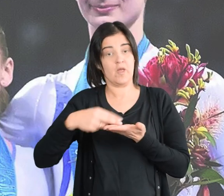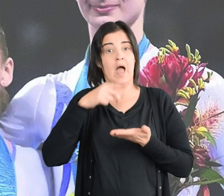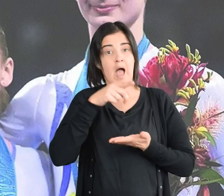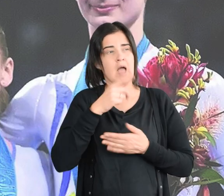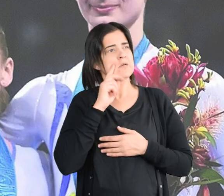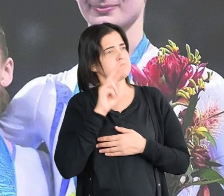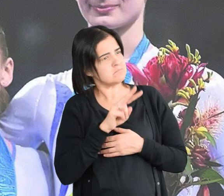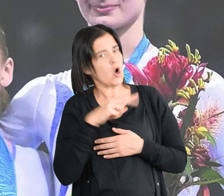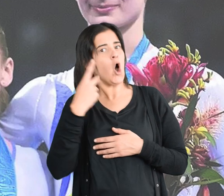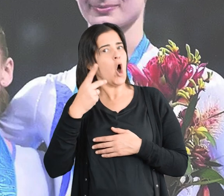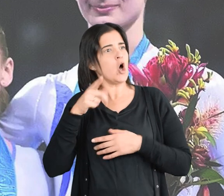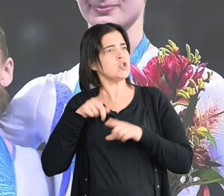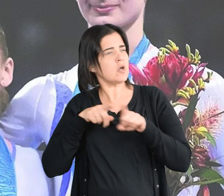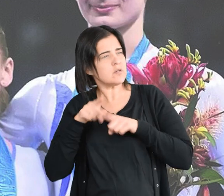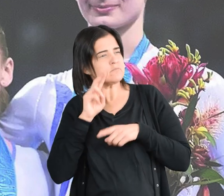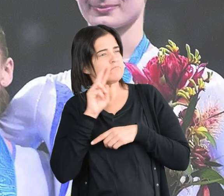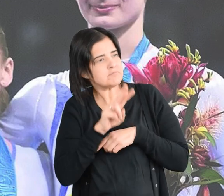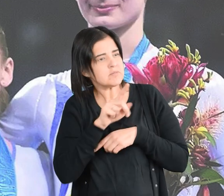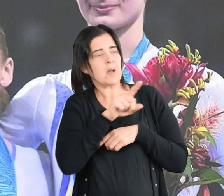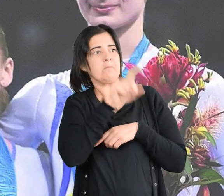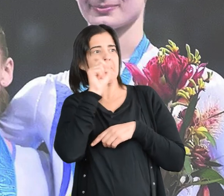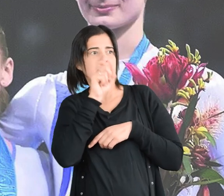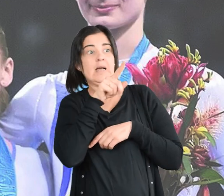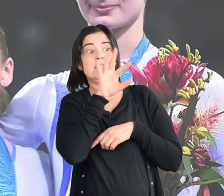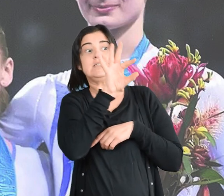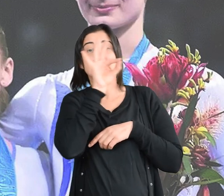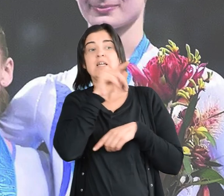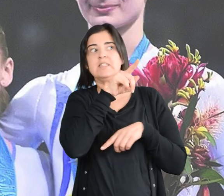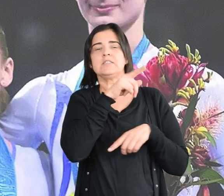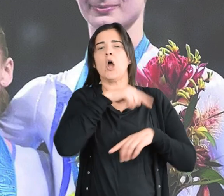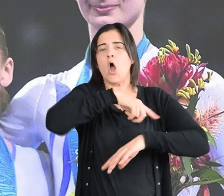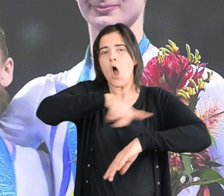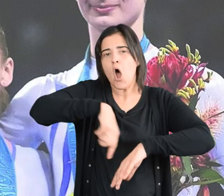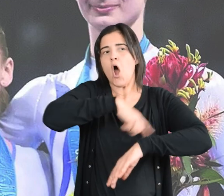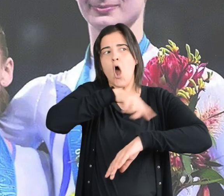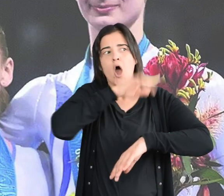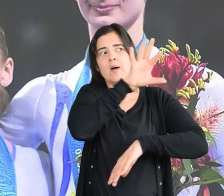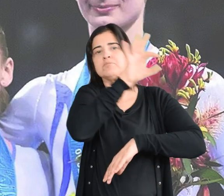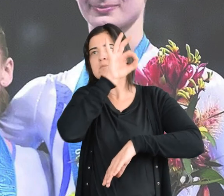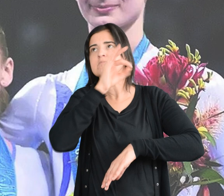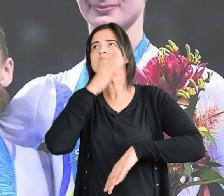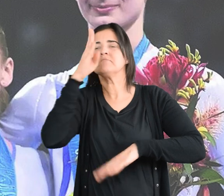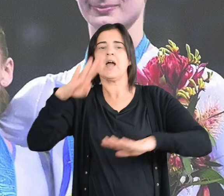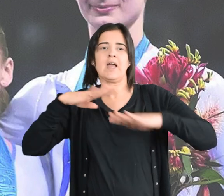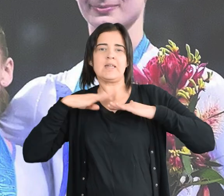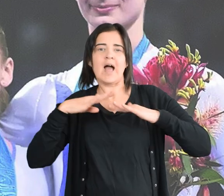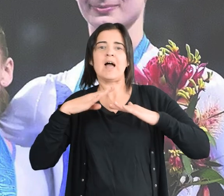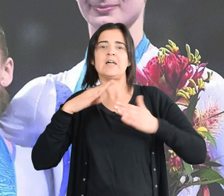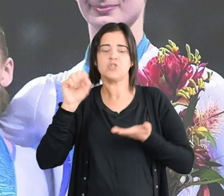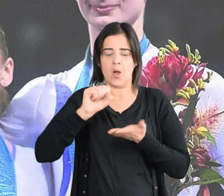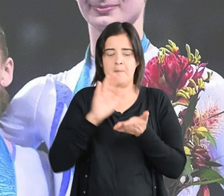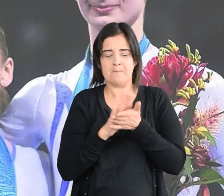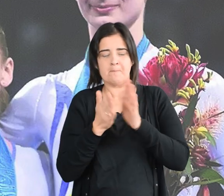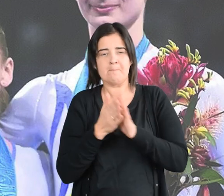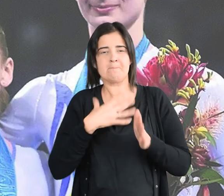allí captaba por entrenadores del equipo nacional quienes la llevarían a pasar largas horas en el gimnasio entre el